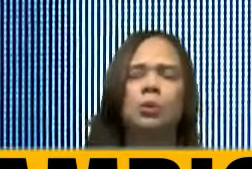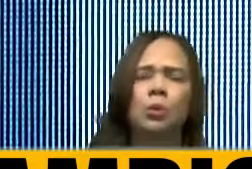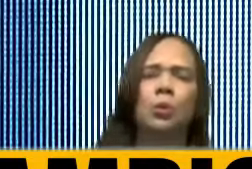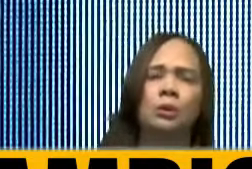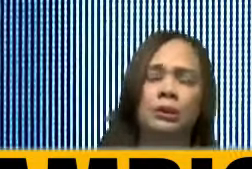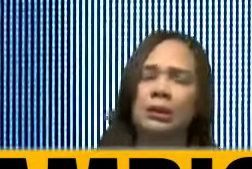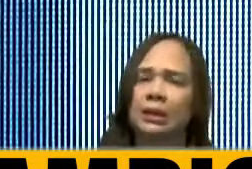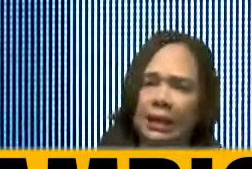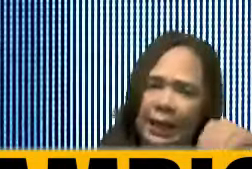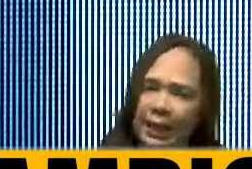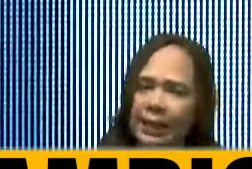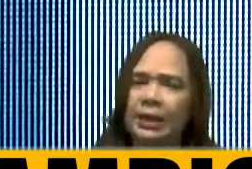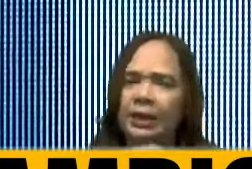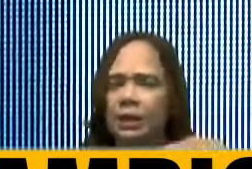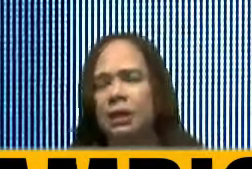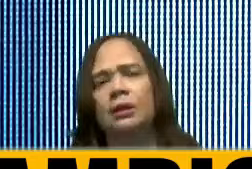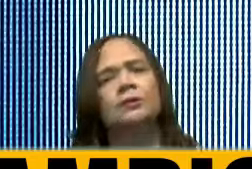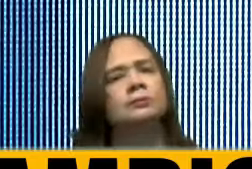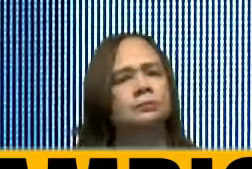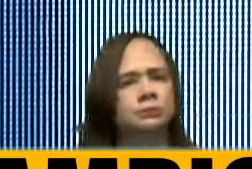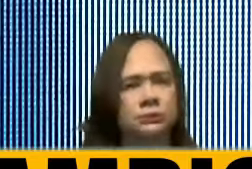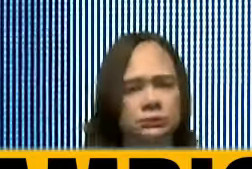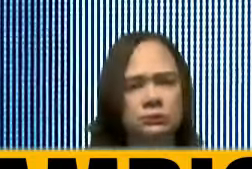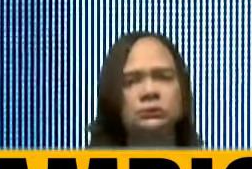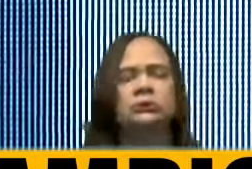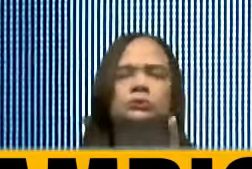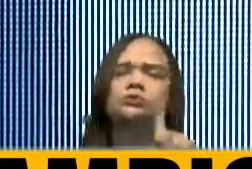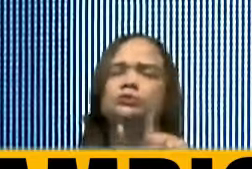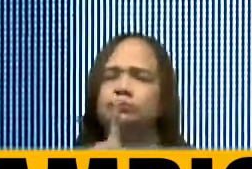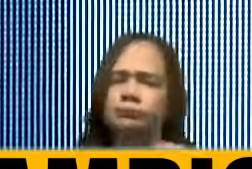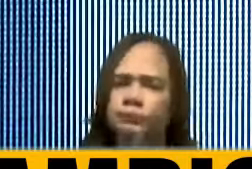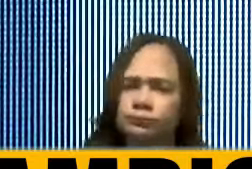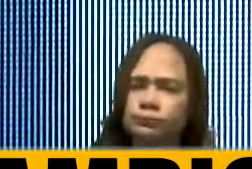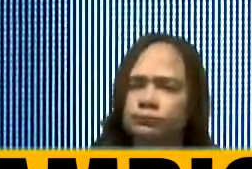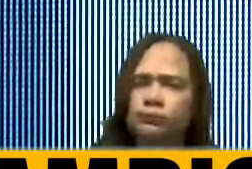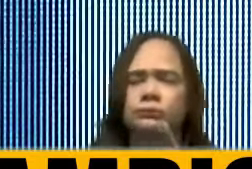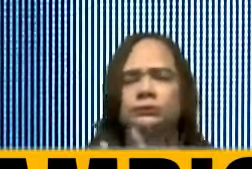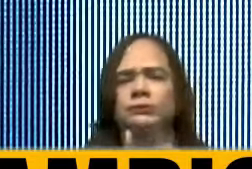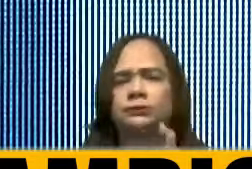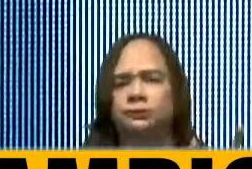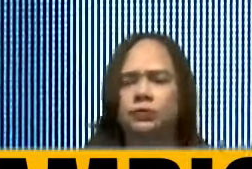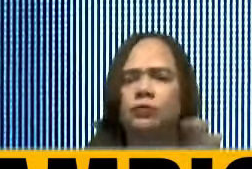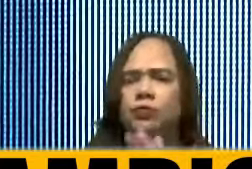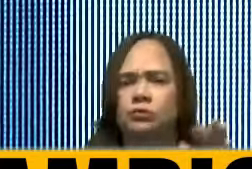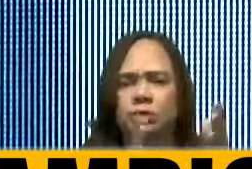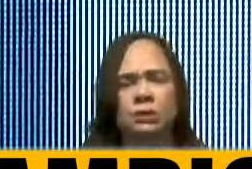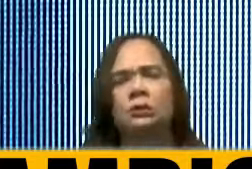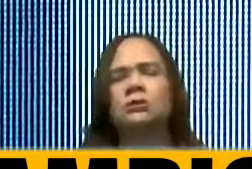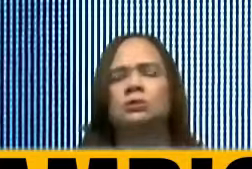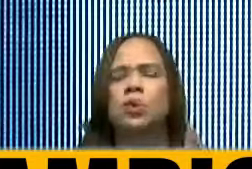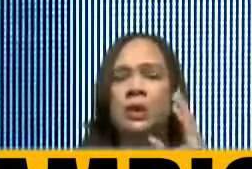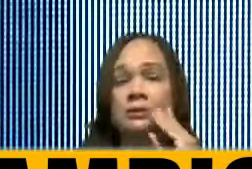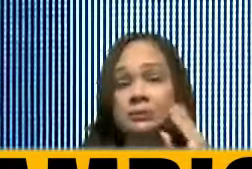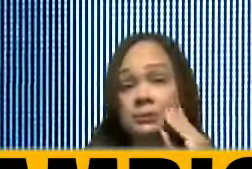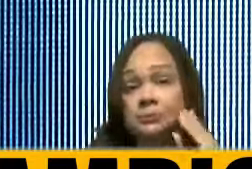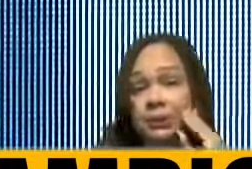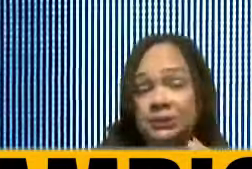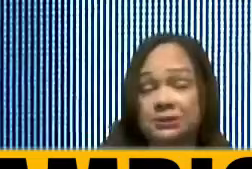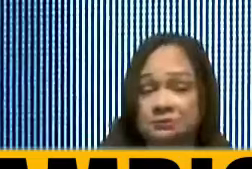asesoría interna eh con la con las consultas a los diferentes funcionarios también con las experiencias